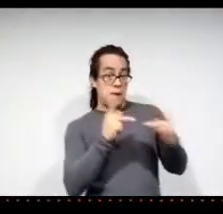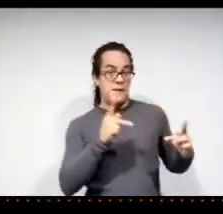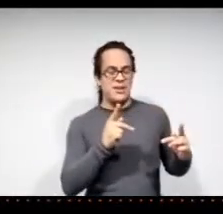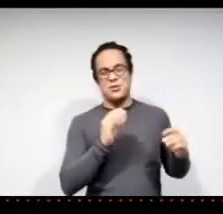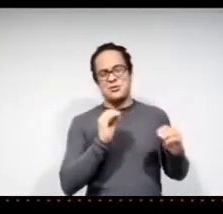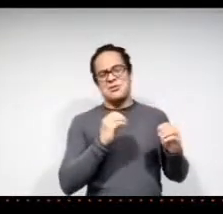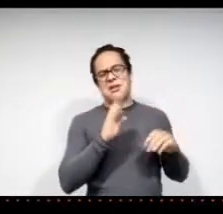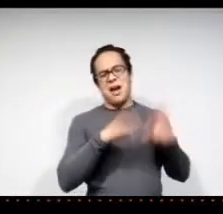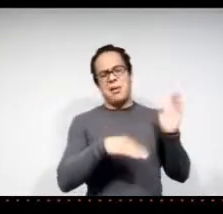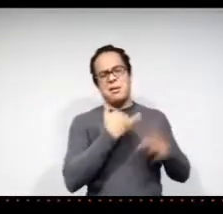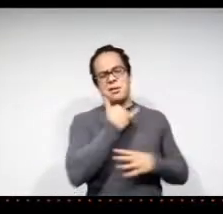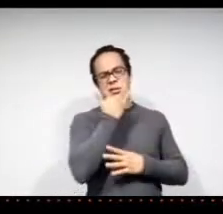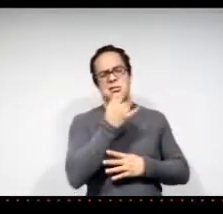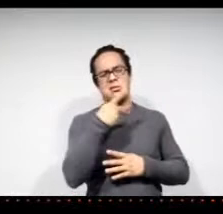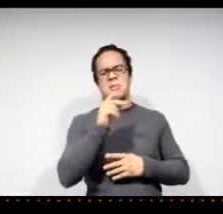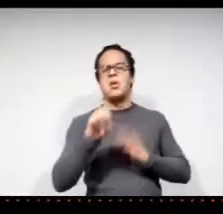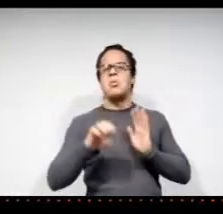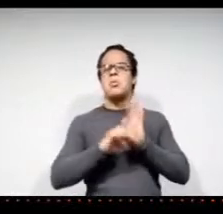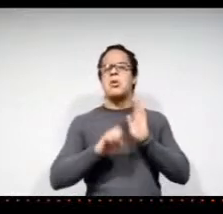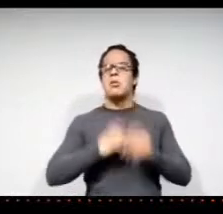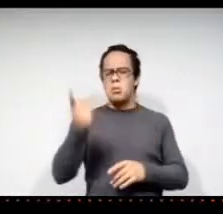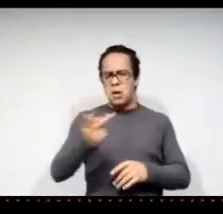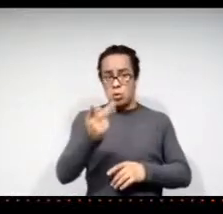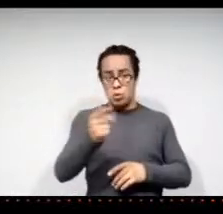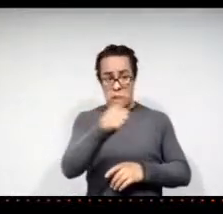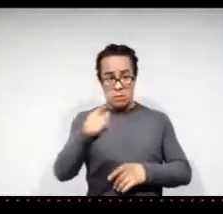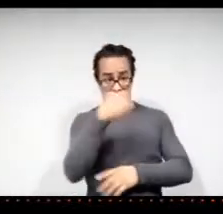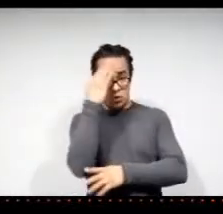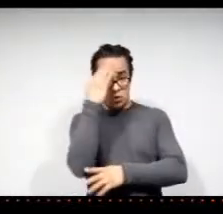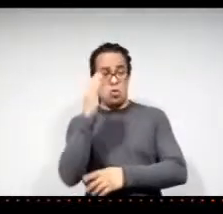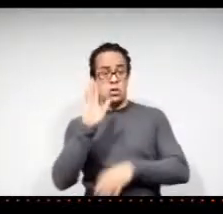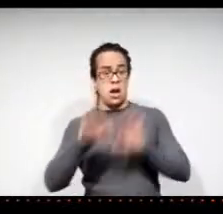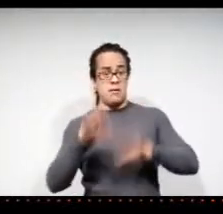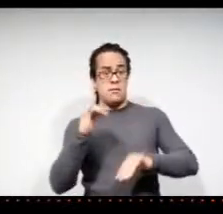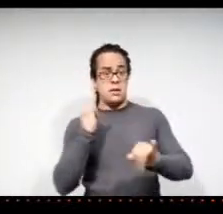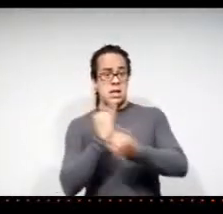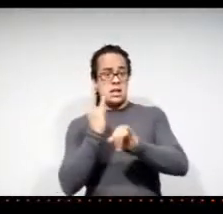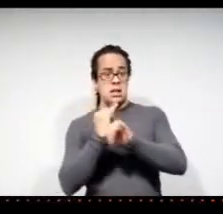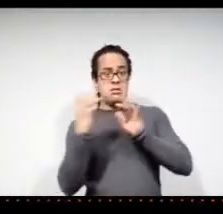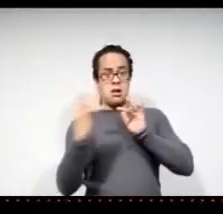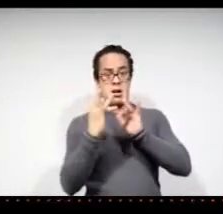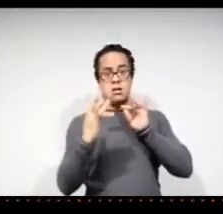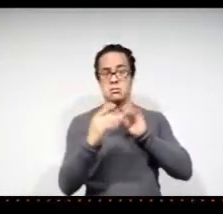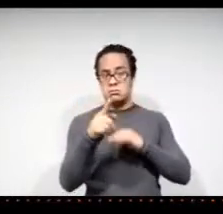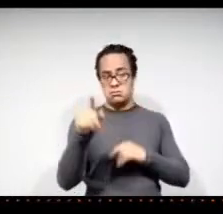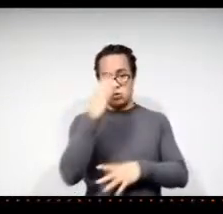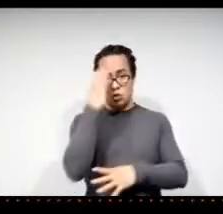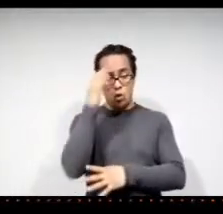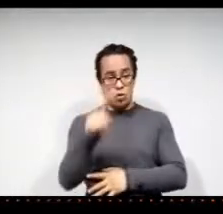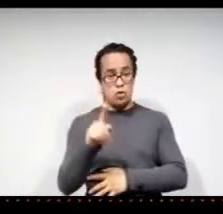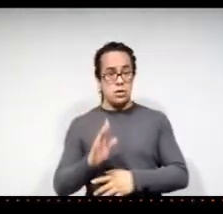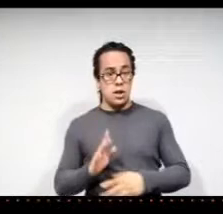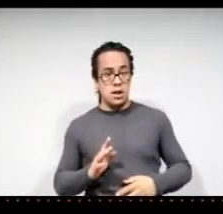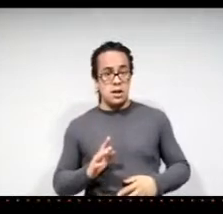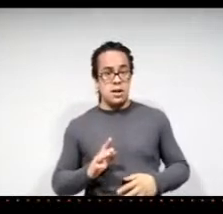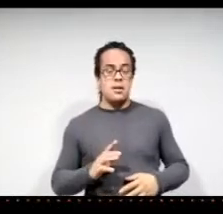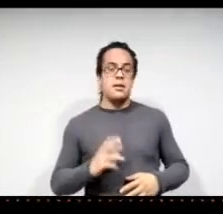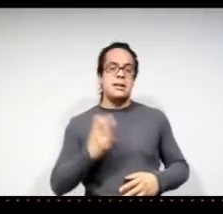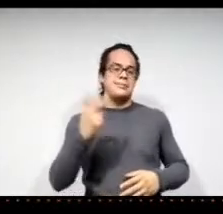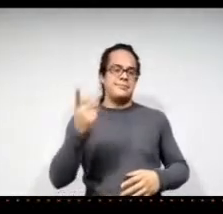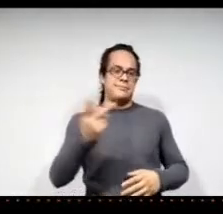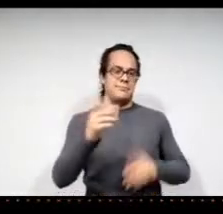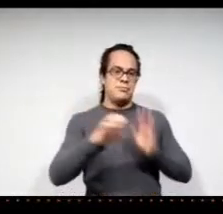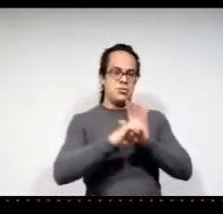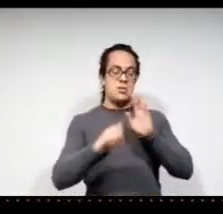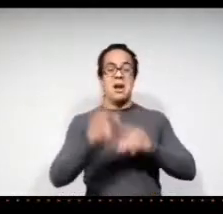les preguntas, bueno, ¿lo has vivido? Es que si no lo has vivido, o a lo mejor te tocó vivir una experiencia de educación a distancia o en línea